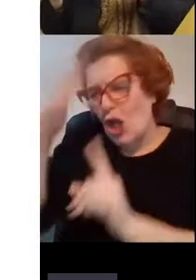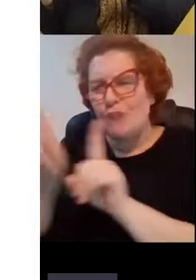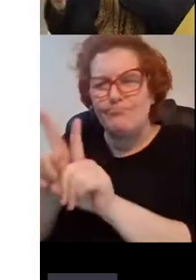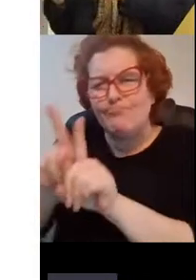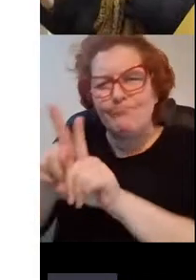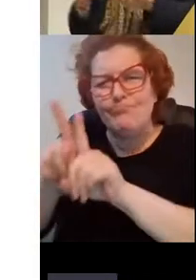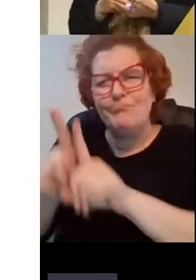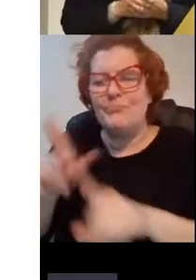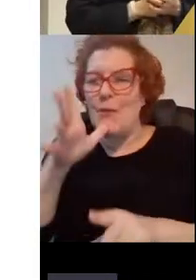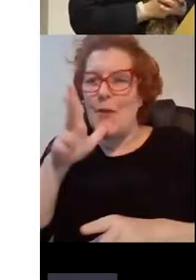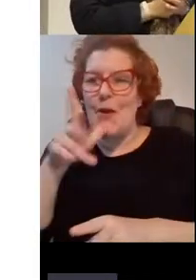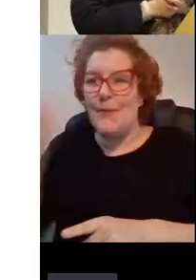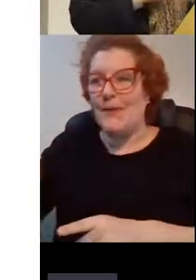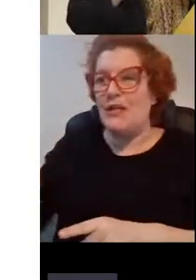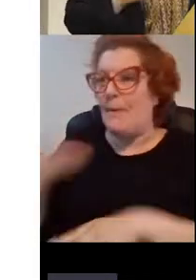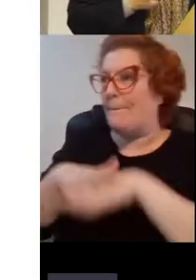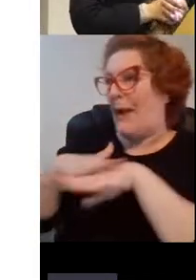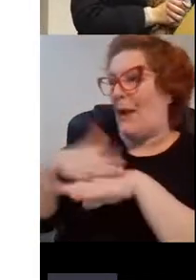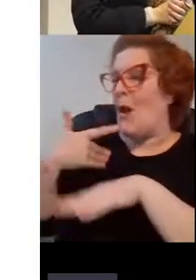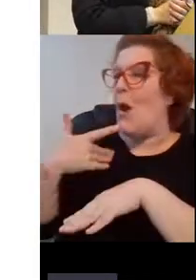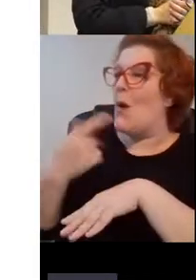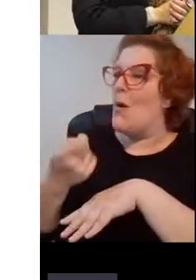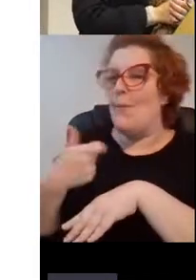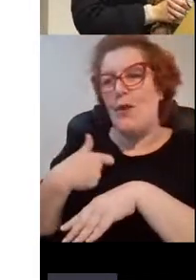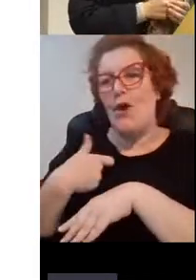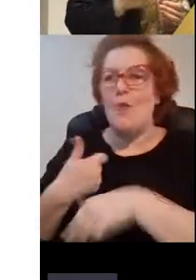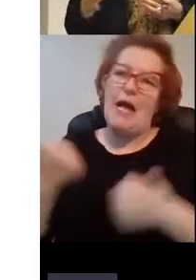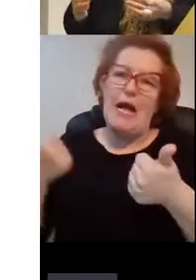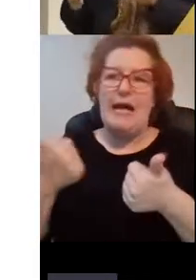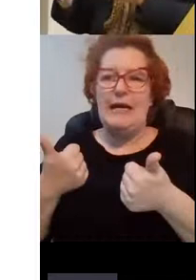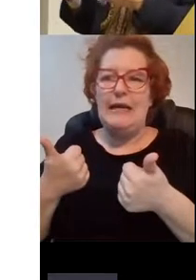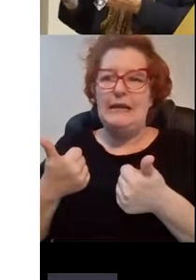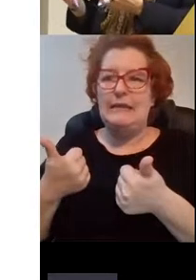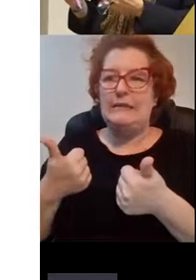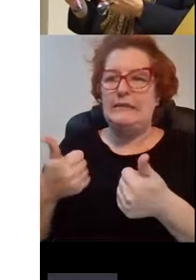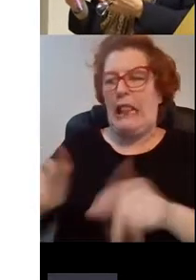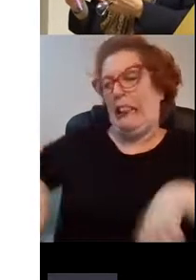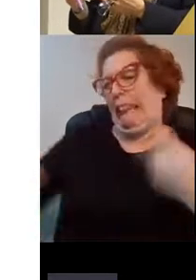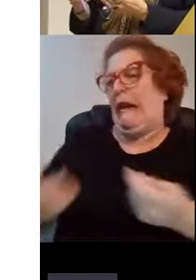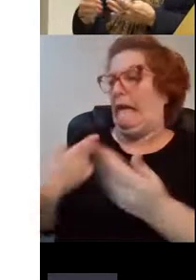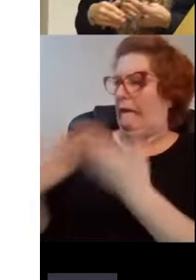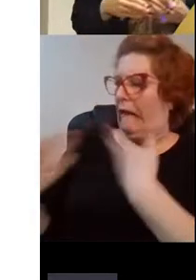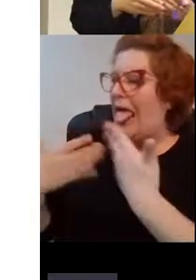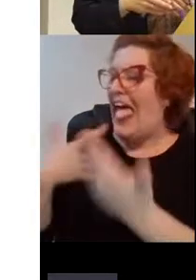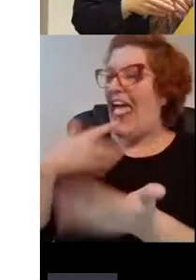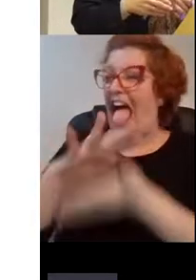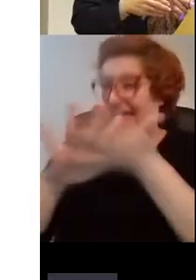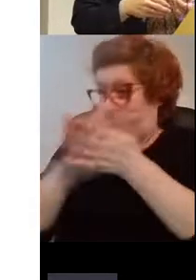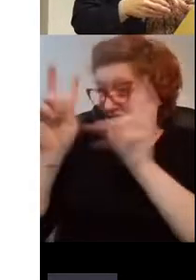sabe, perdonadme que sea en este punto un poco más coloquial, cuando hablamos de arte